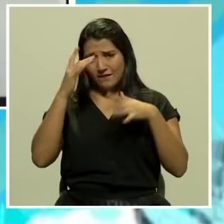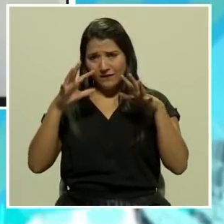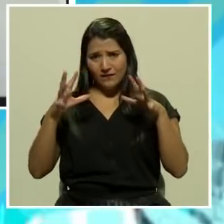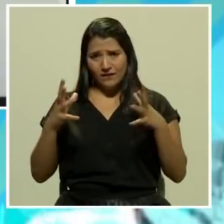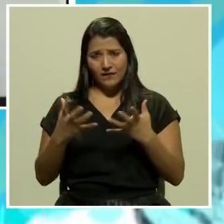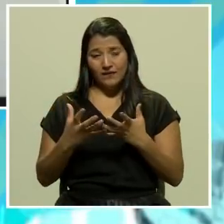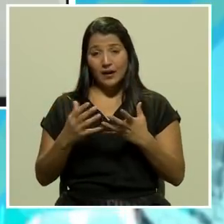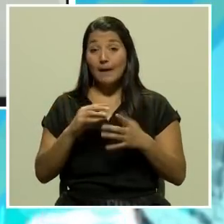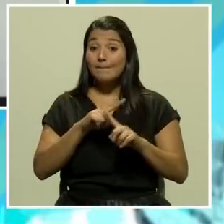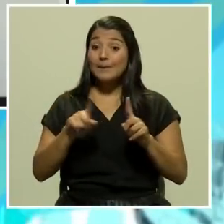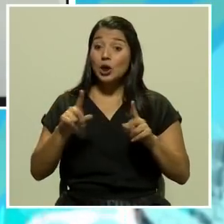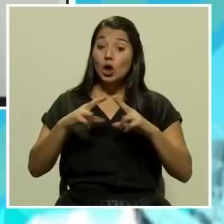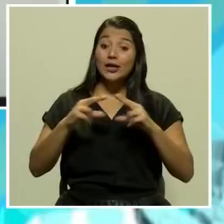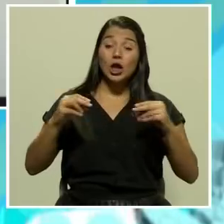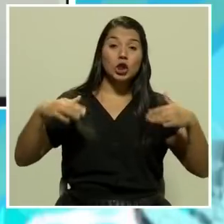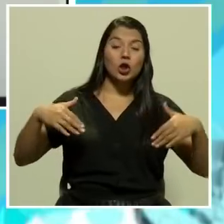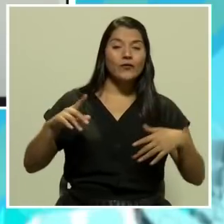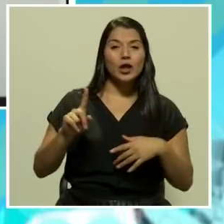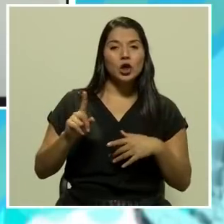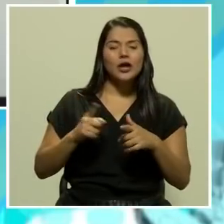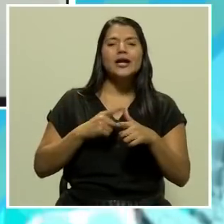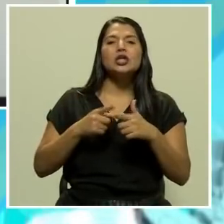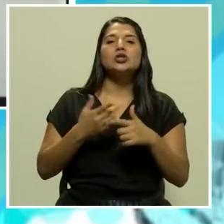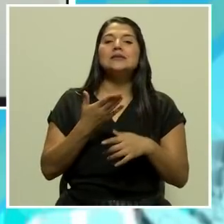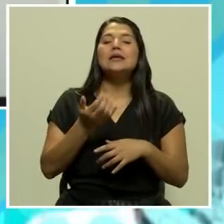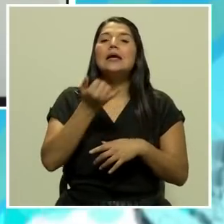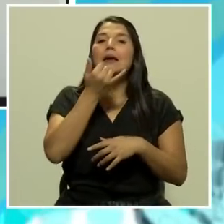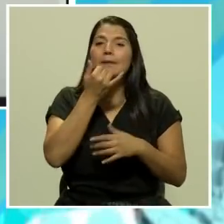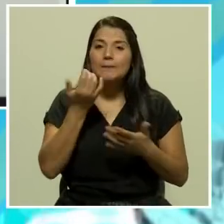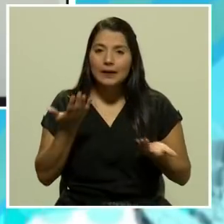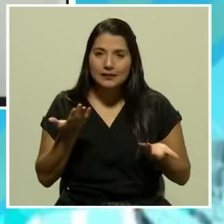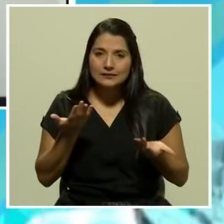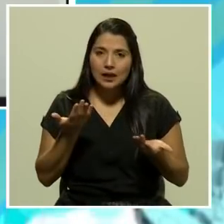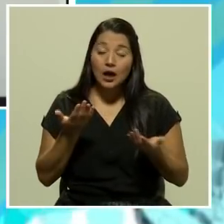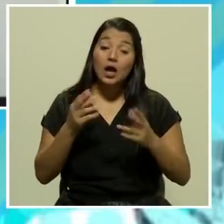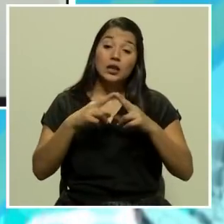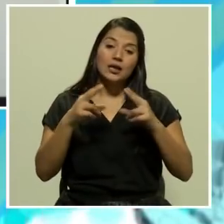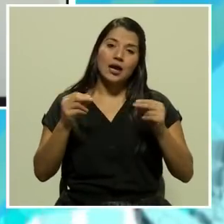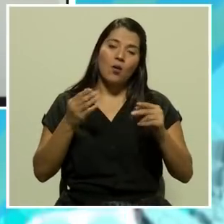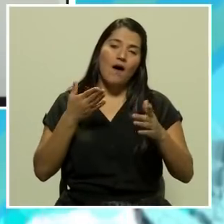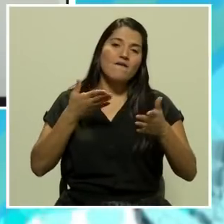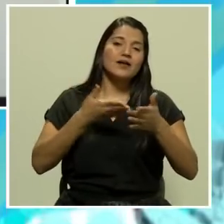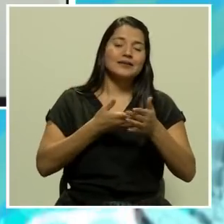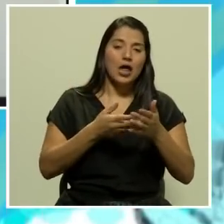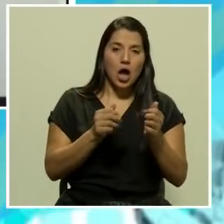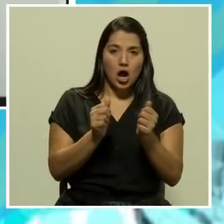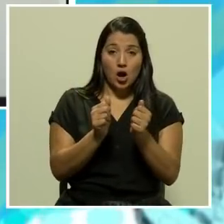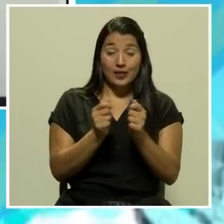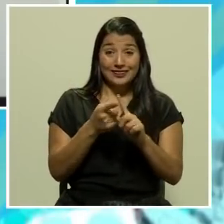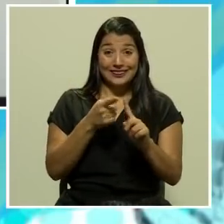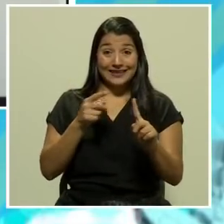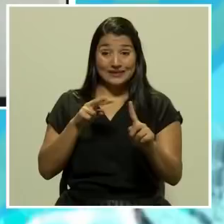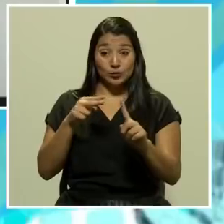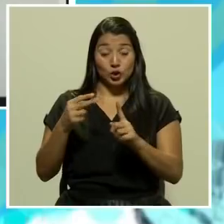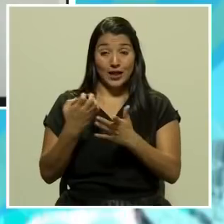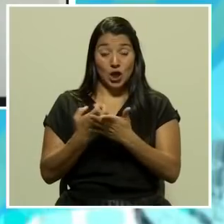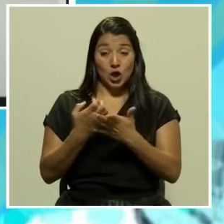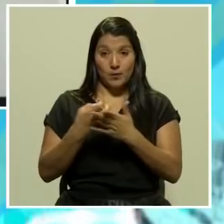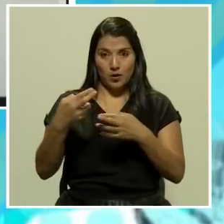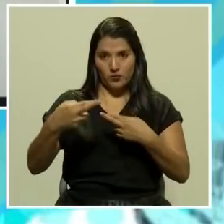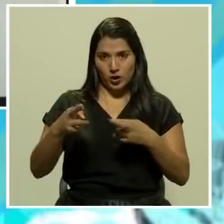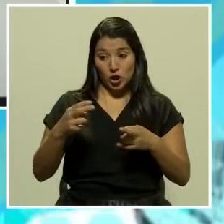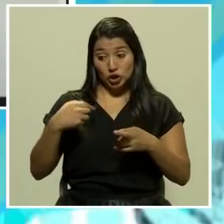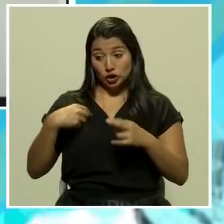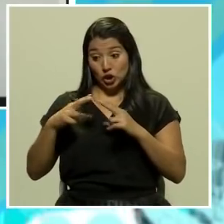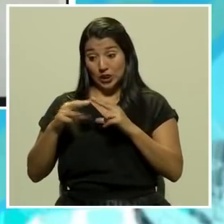a pasar? ¿Cómo Nicaragua se puede insertar dentro de la economía regional? O sea, ¿qué nicaragüense, digamos que yo quisiera ir a Costa Rica?